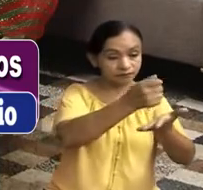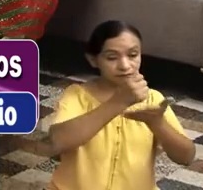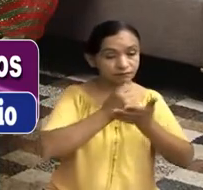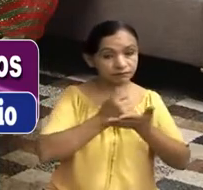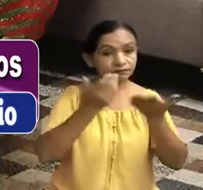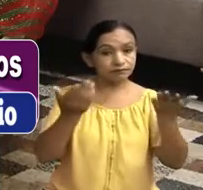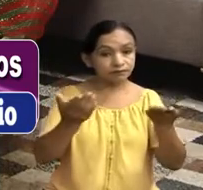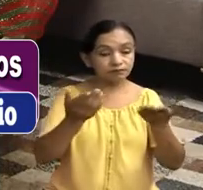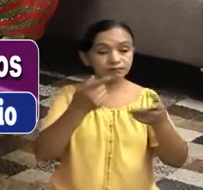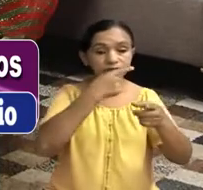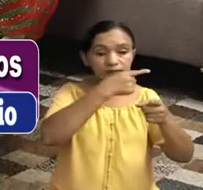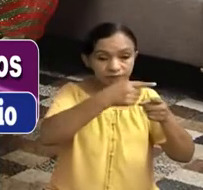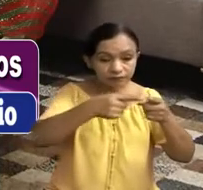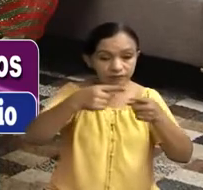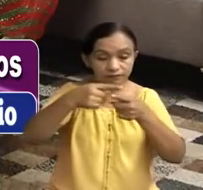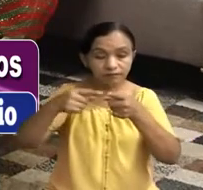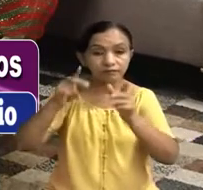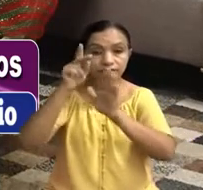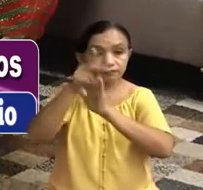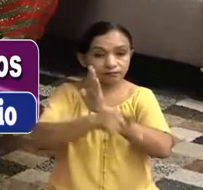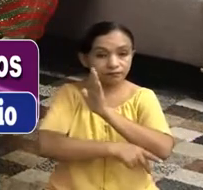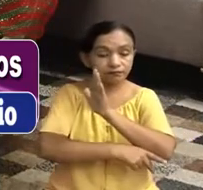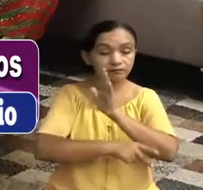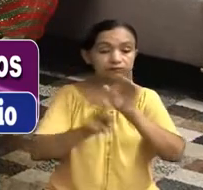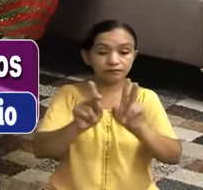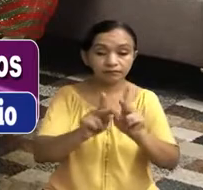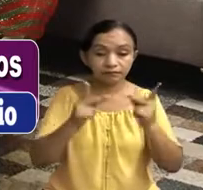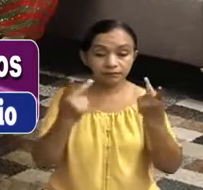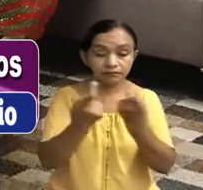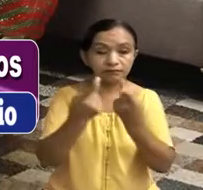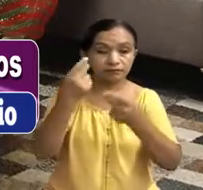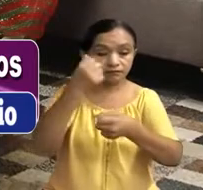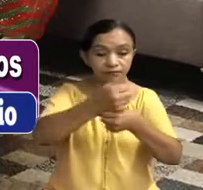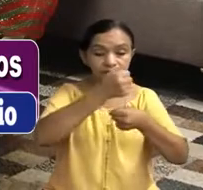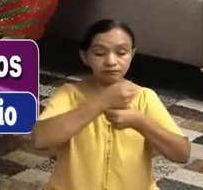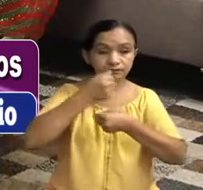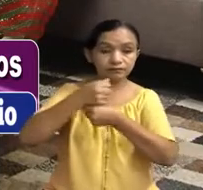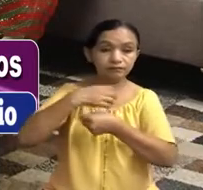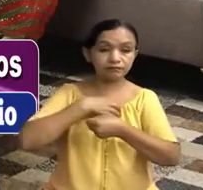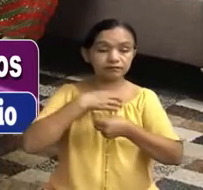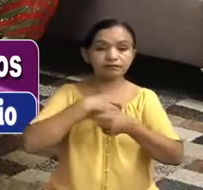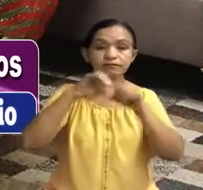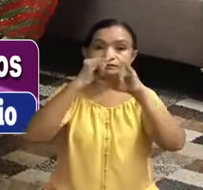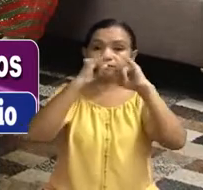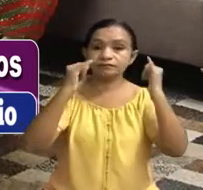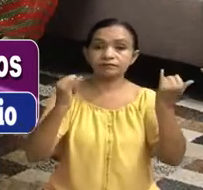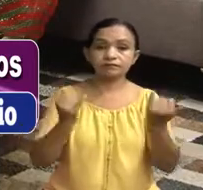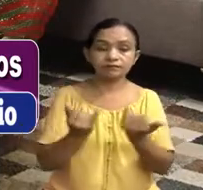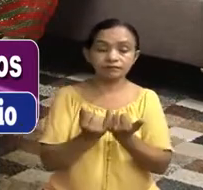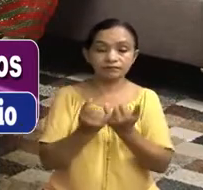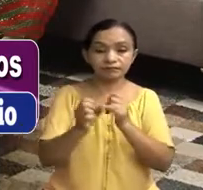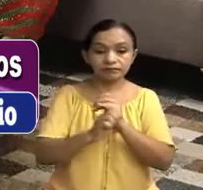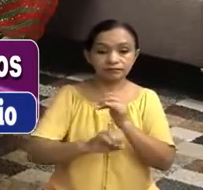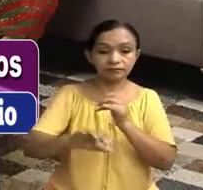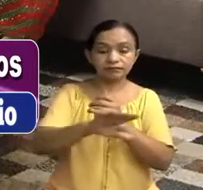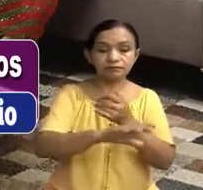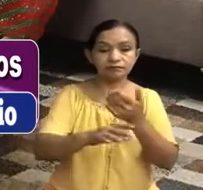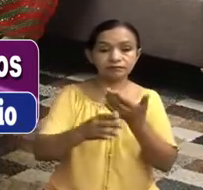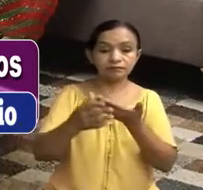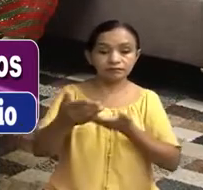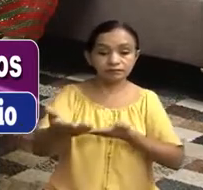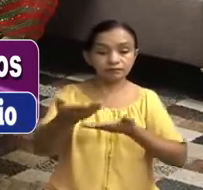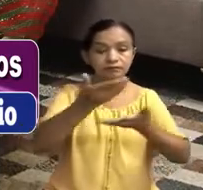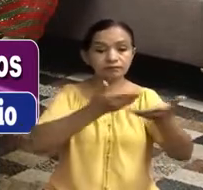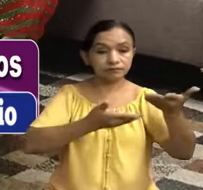de la riqueza en cada nación, ¿verdad? Y de protagonismo del pueblo. En las relaciones internacionales plantea el socialismo cooperaciones de